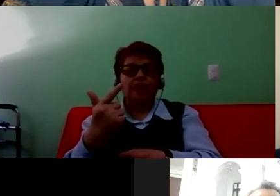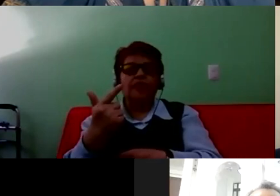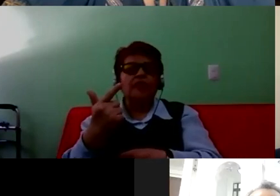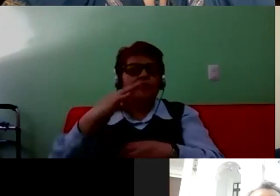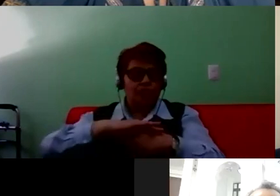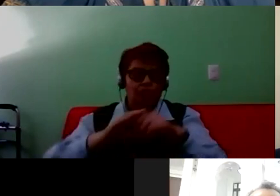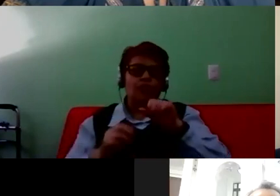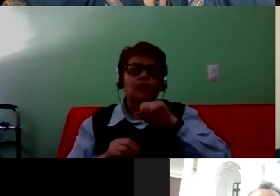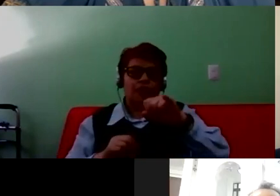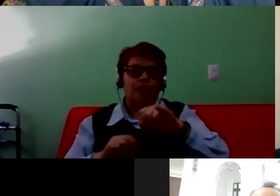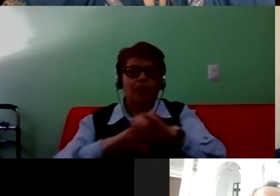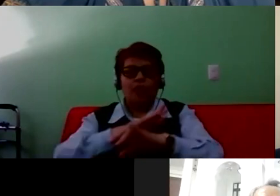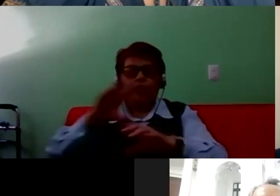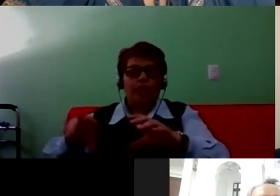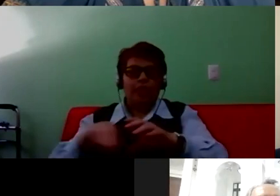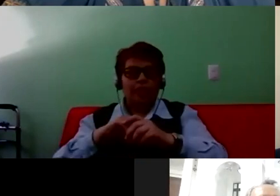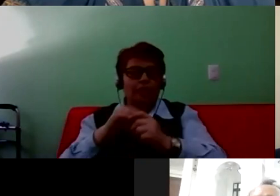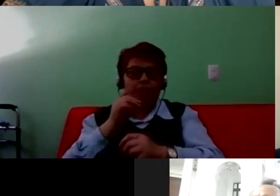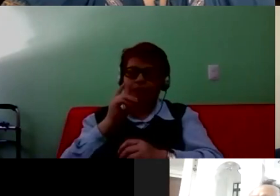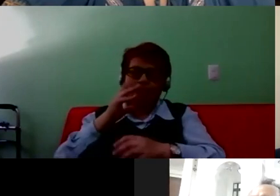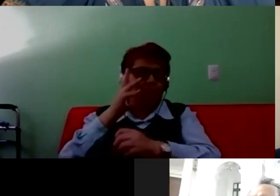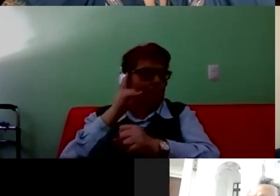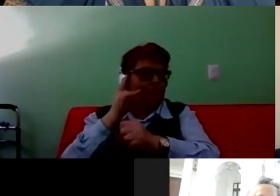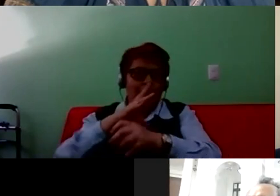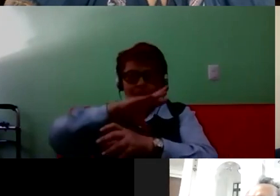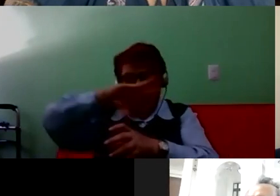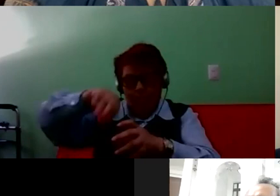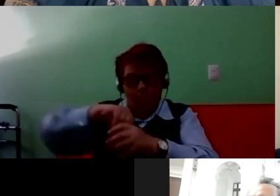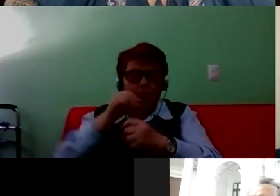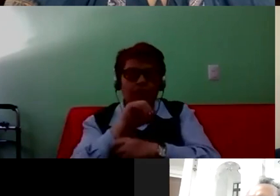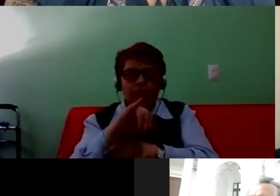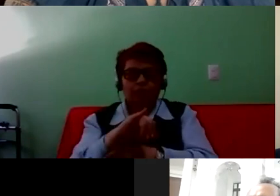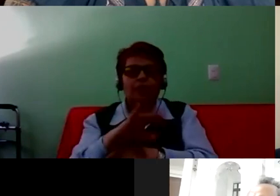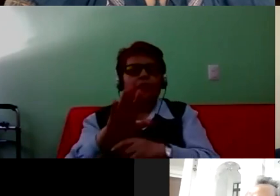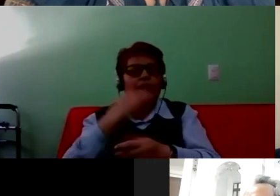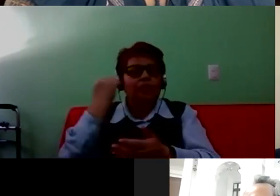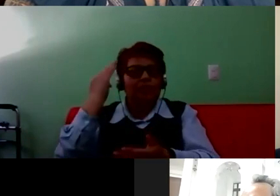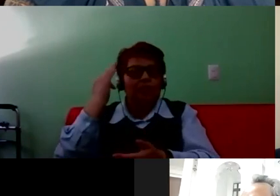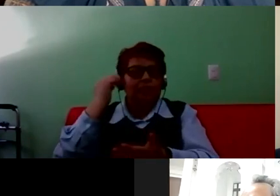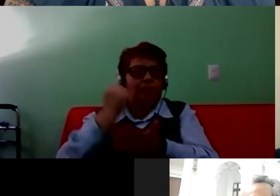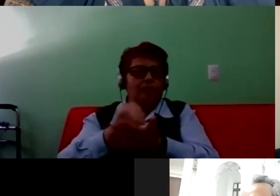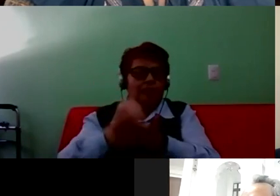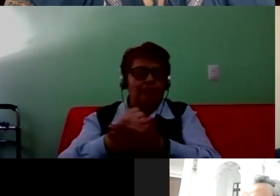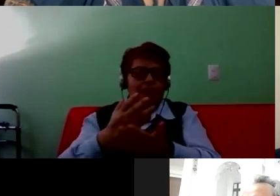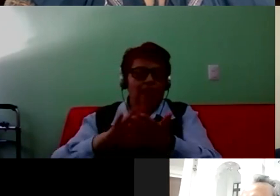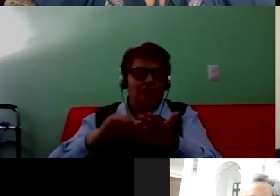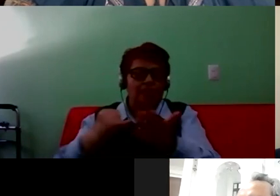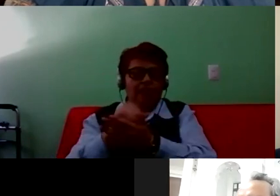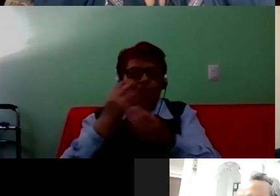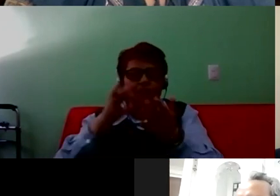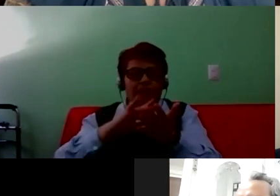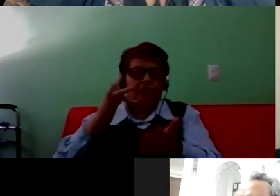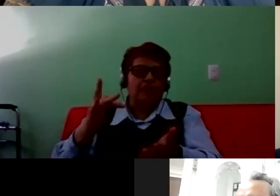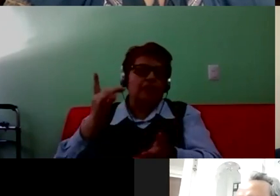favor. Es una votación por unanimidad. En consecuencia, se aprueba el dictamen. Muchas gracias,